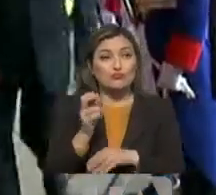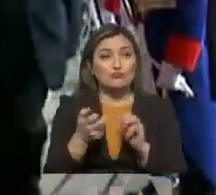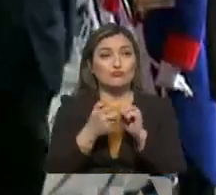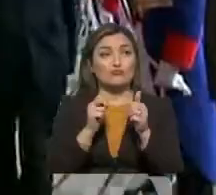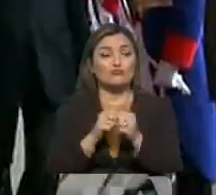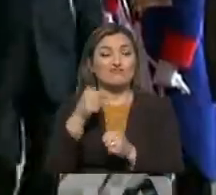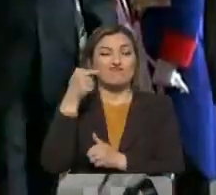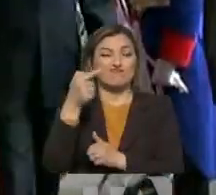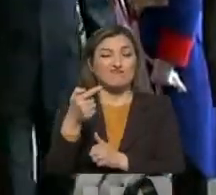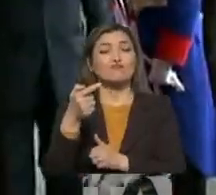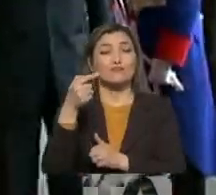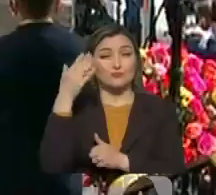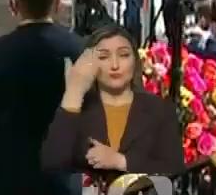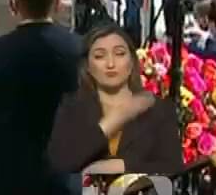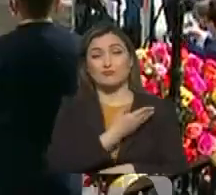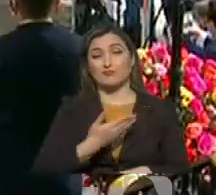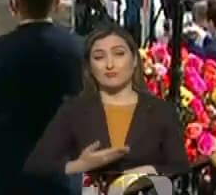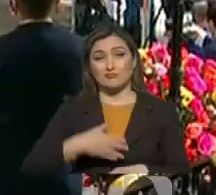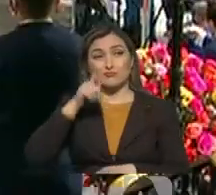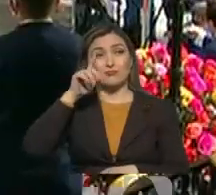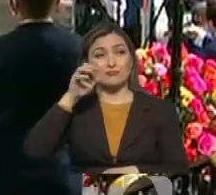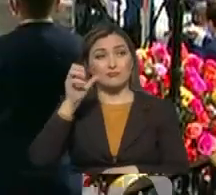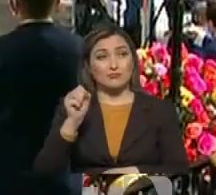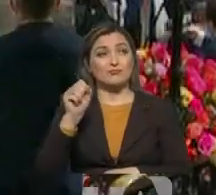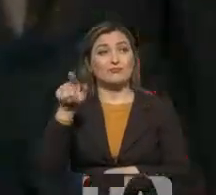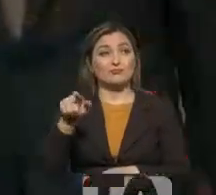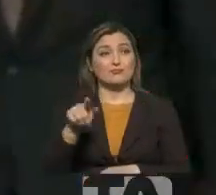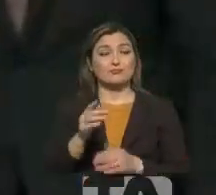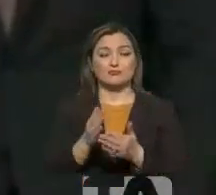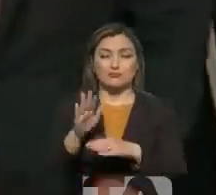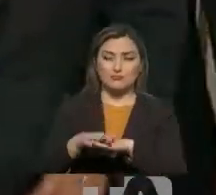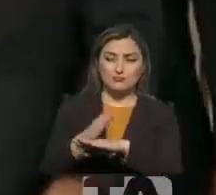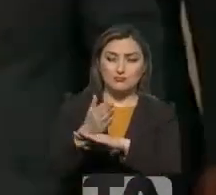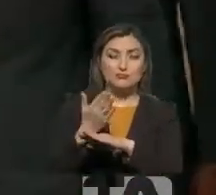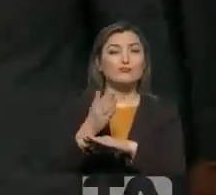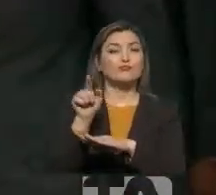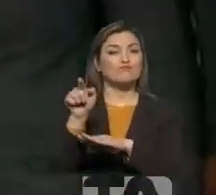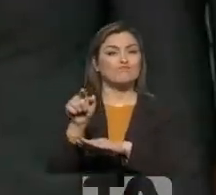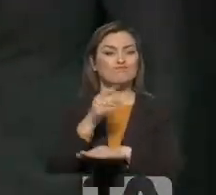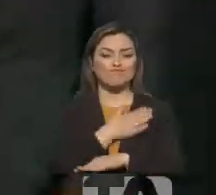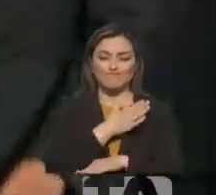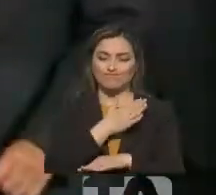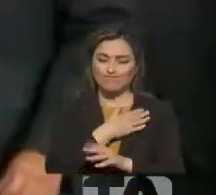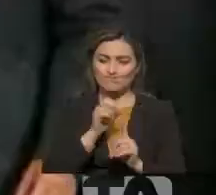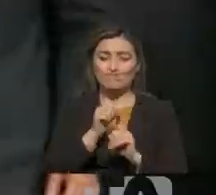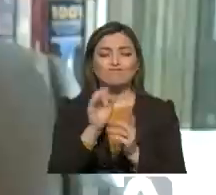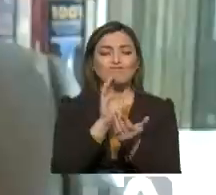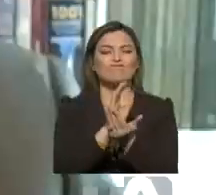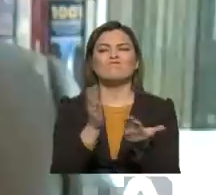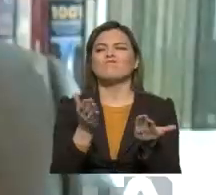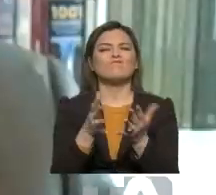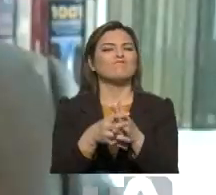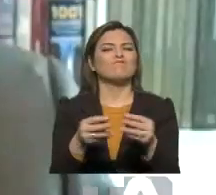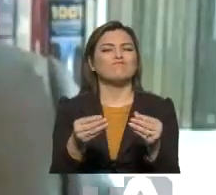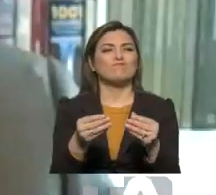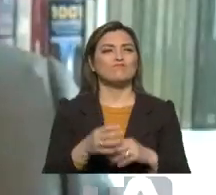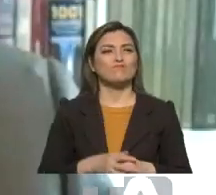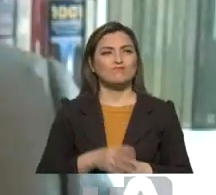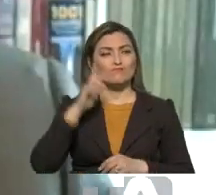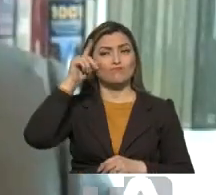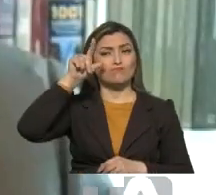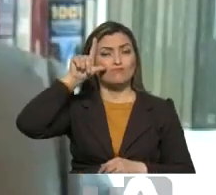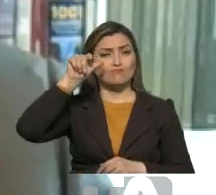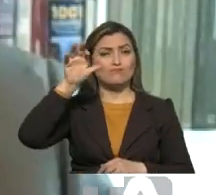próximo presidente a quien primero llaman a generar confianza en el sistema y también a buscar posibles soluciones el gobierno del presidente las